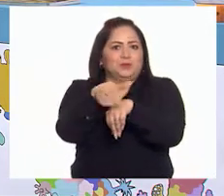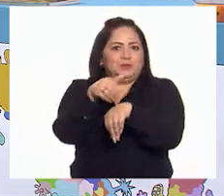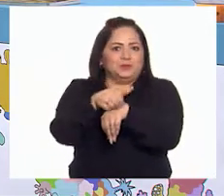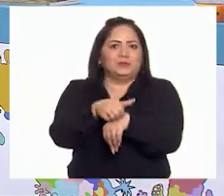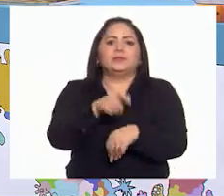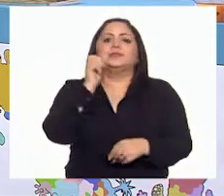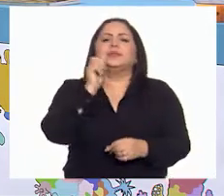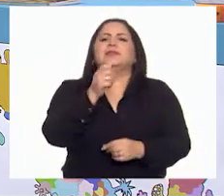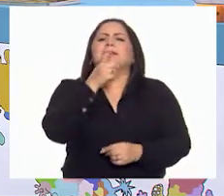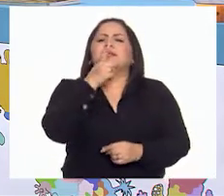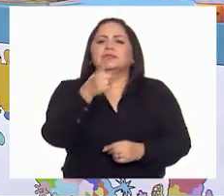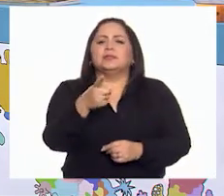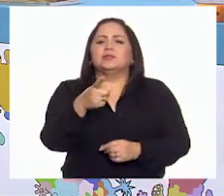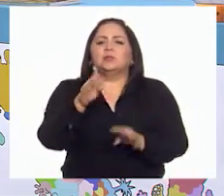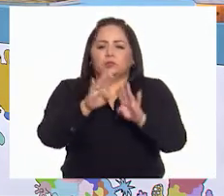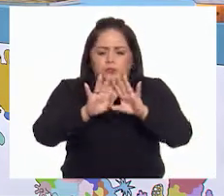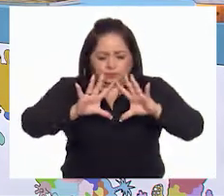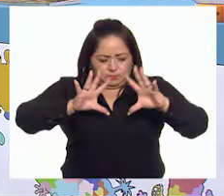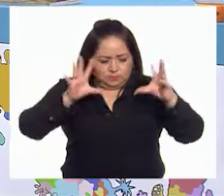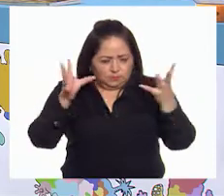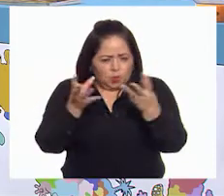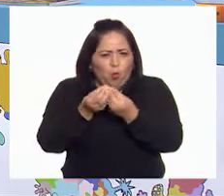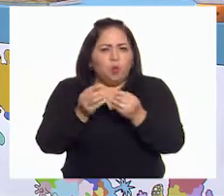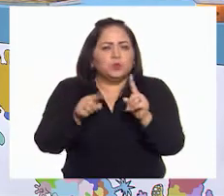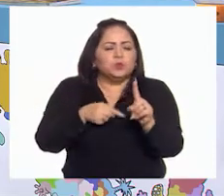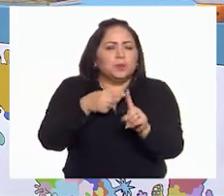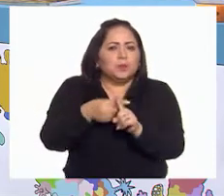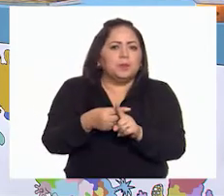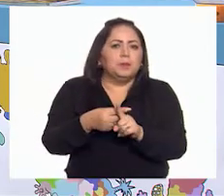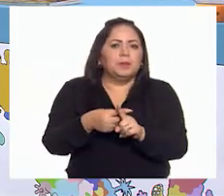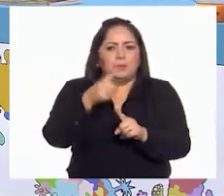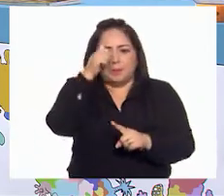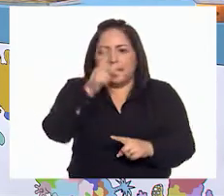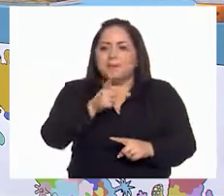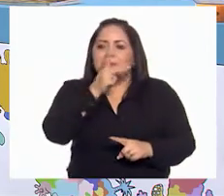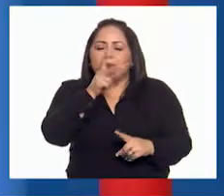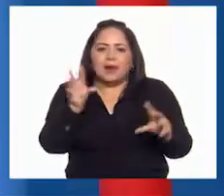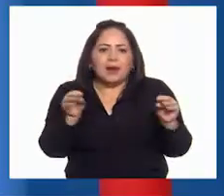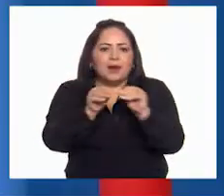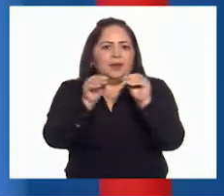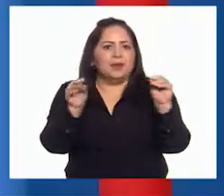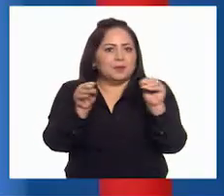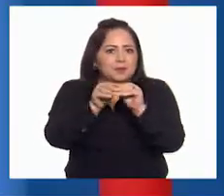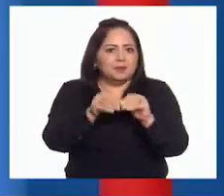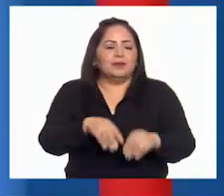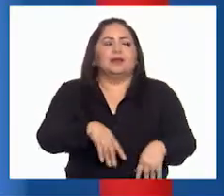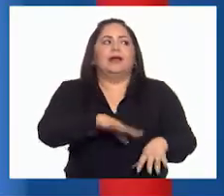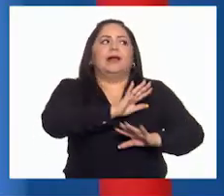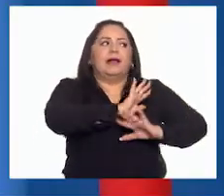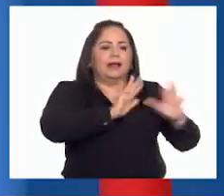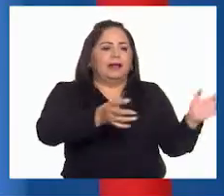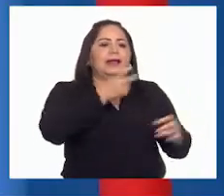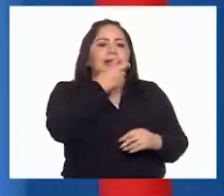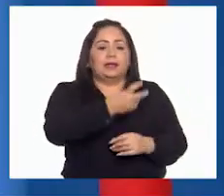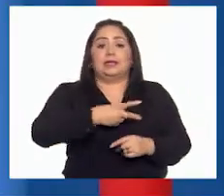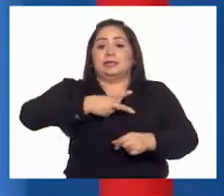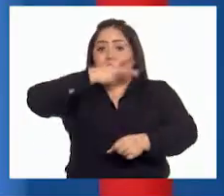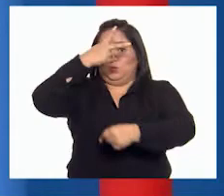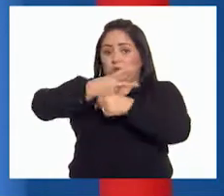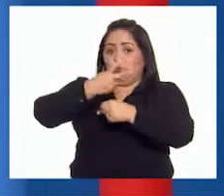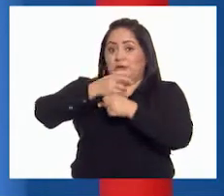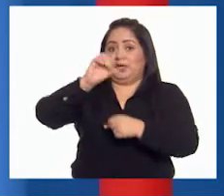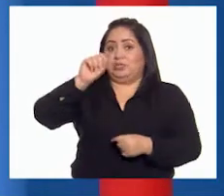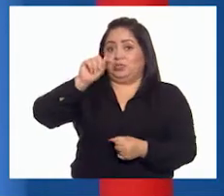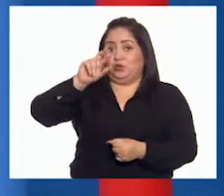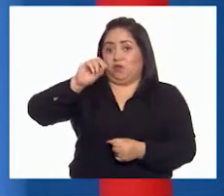que consiste en acumular o sumar y vincular palabras. En ese caso, la segunda estrofa del